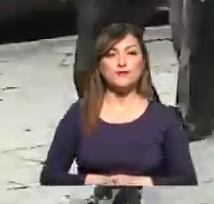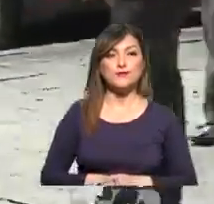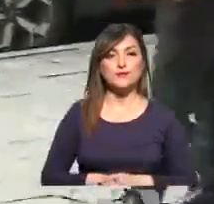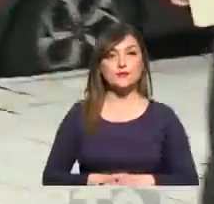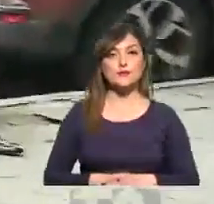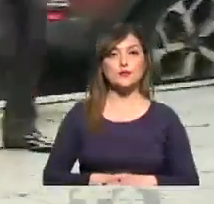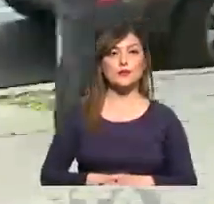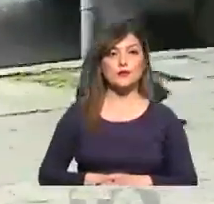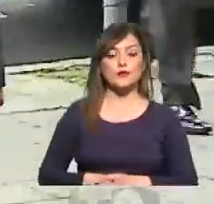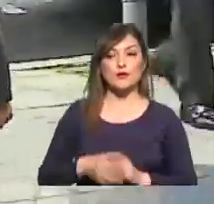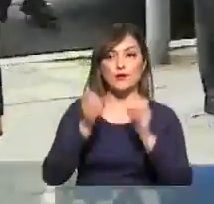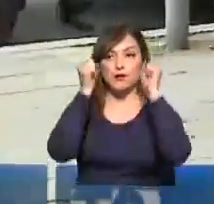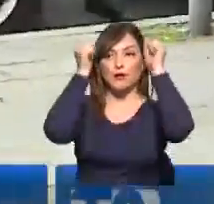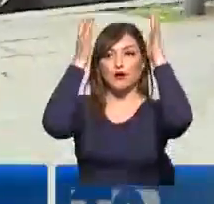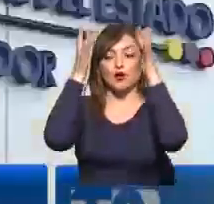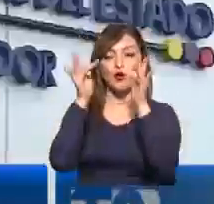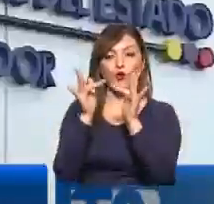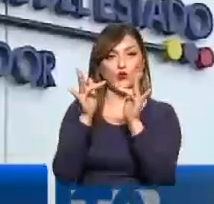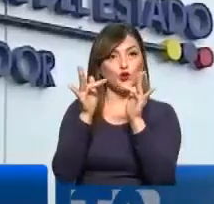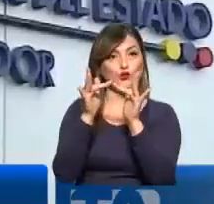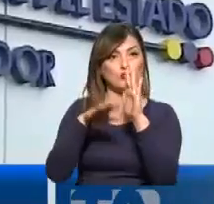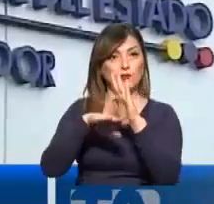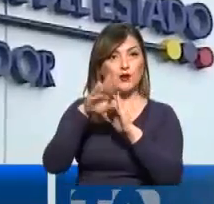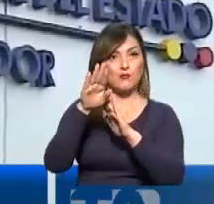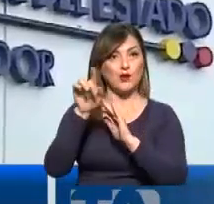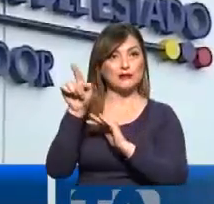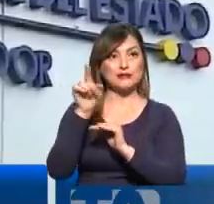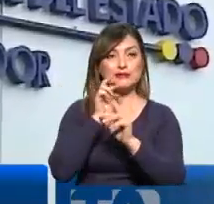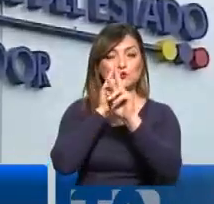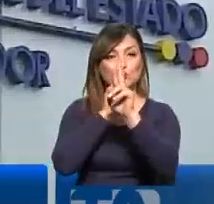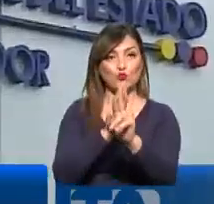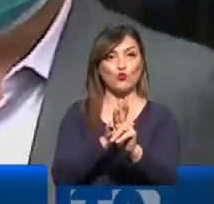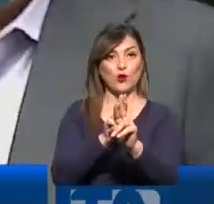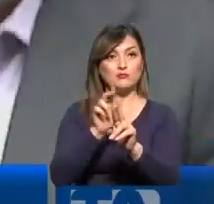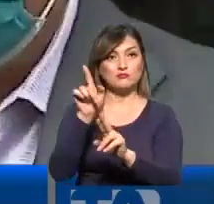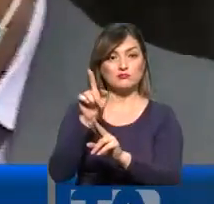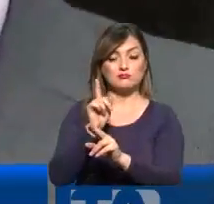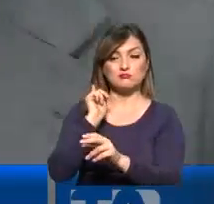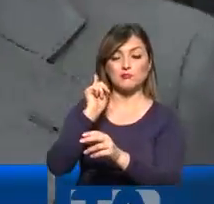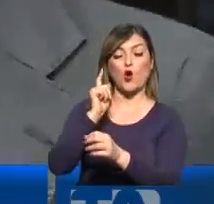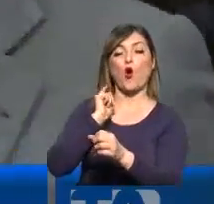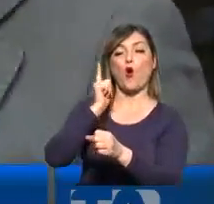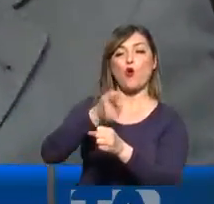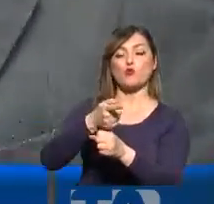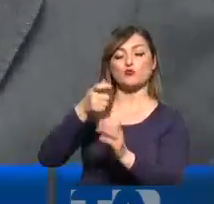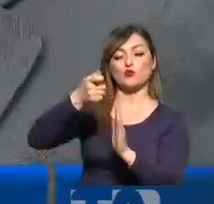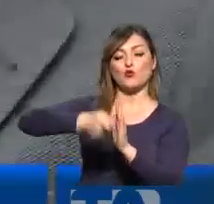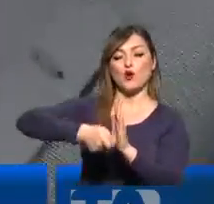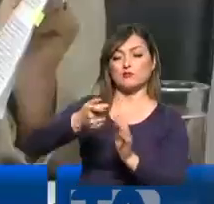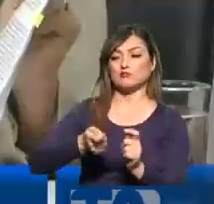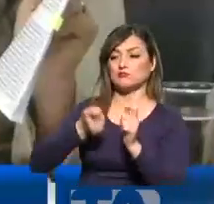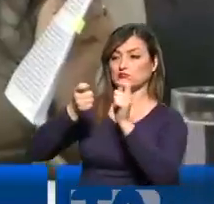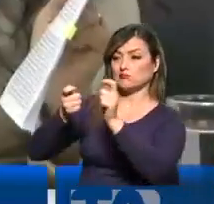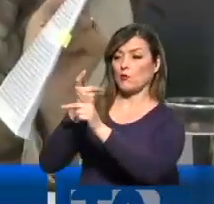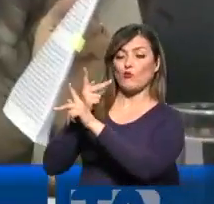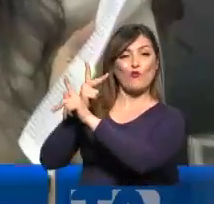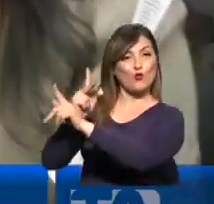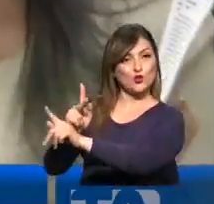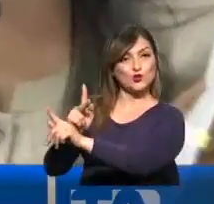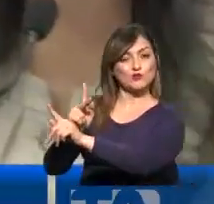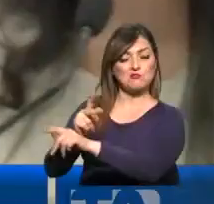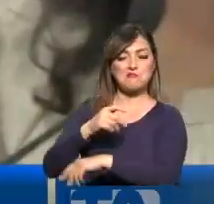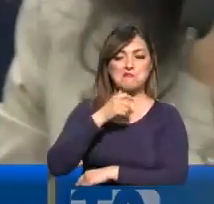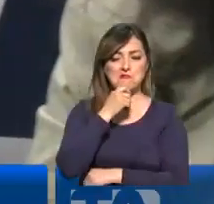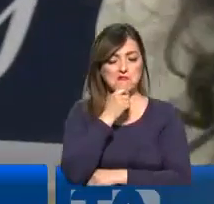Los contactos de Jorge Yunda en el máximo órgano de justicia podrían ser la respuesta a las acciones de protección con sorteos dudosos, las medidas